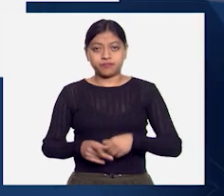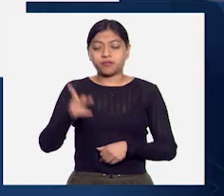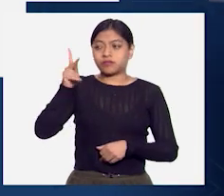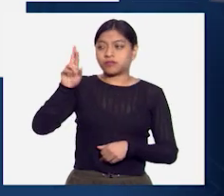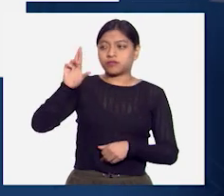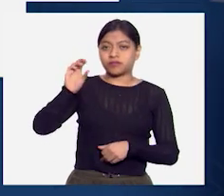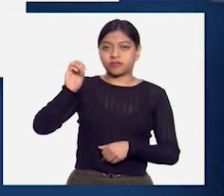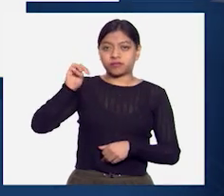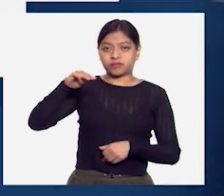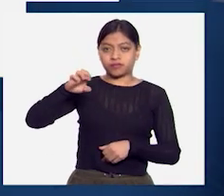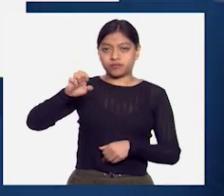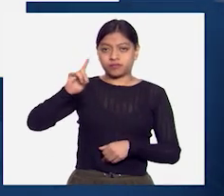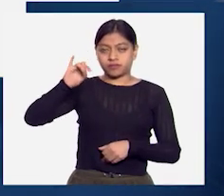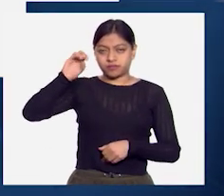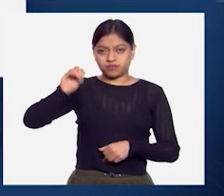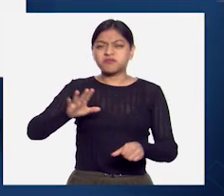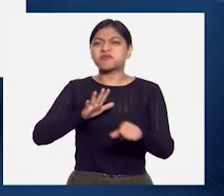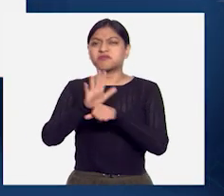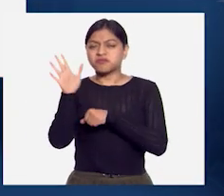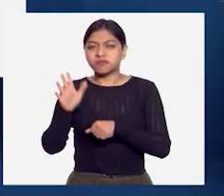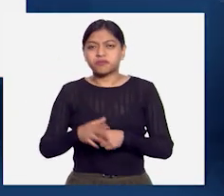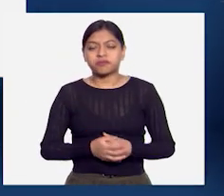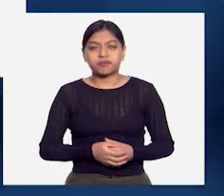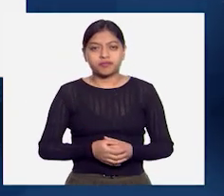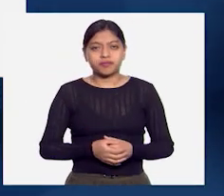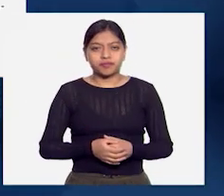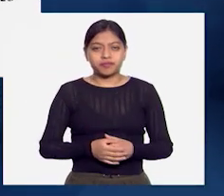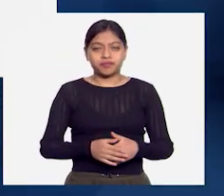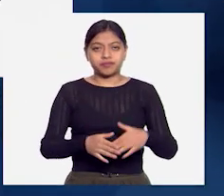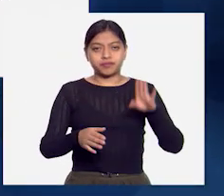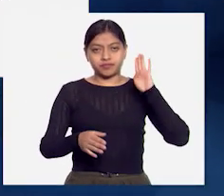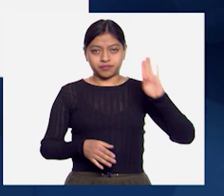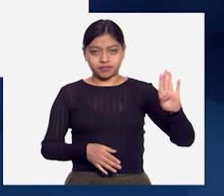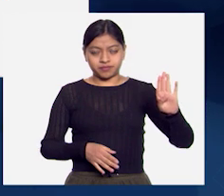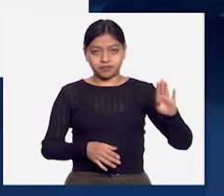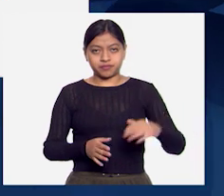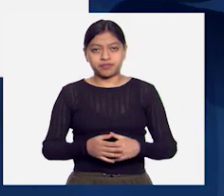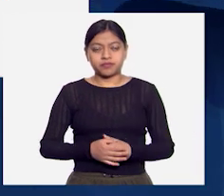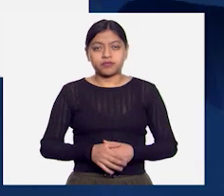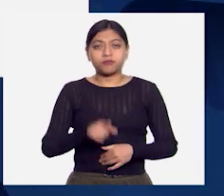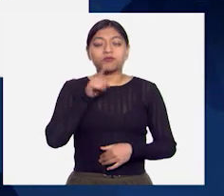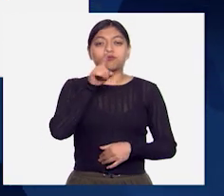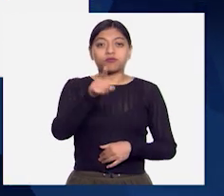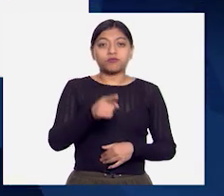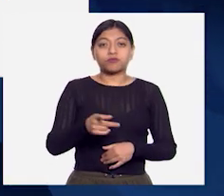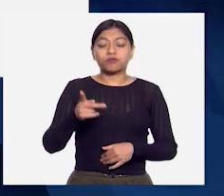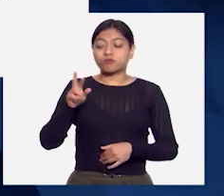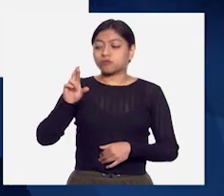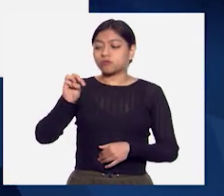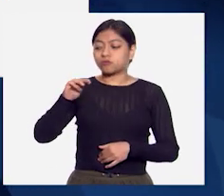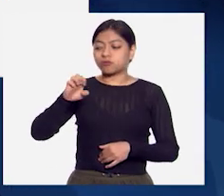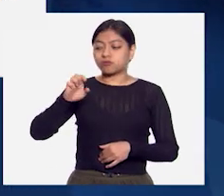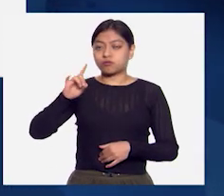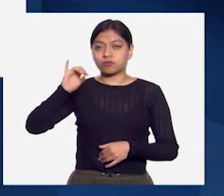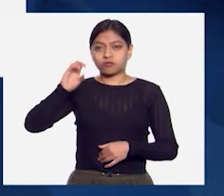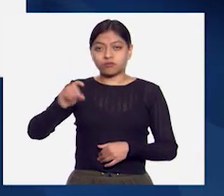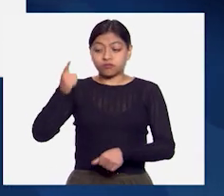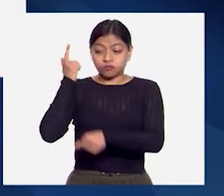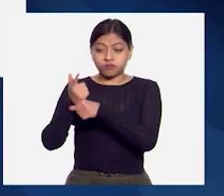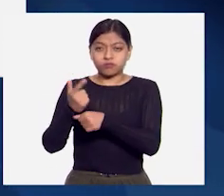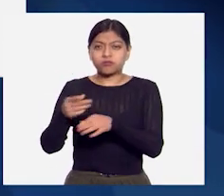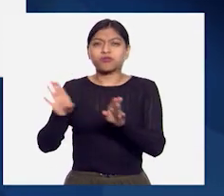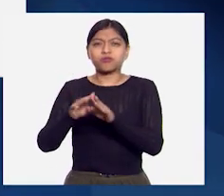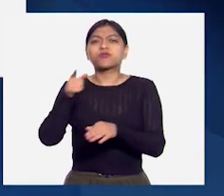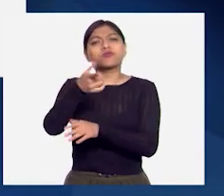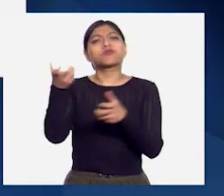aritmética promedio de las edades? Inciso B, ¿qué procedimiento utilizaron para encontrarla? Oh,